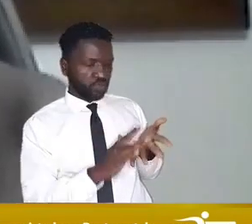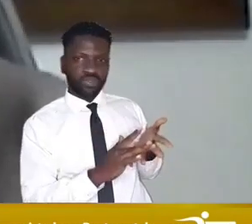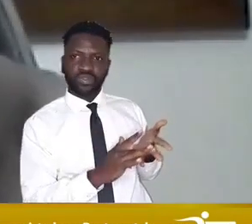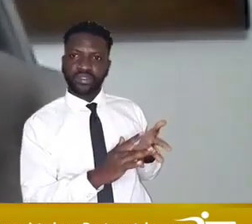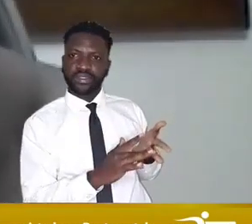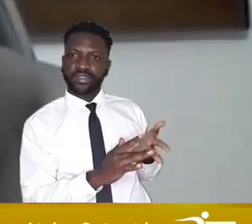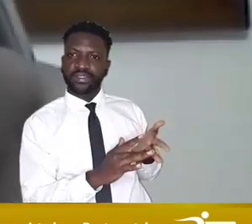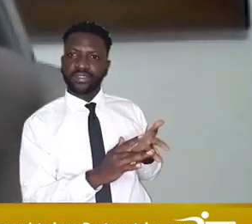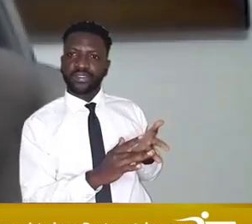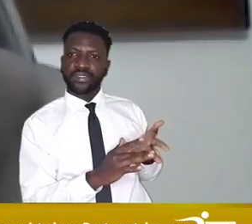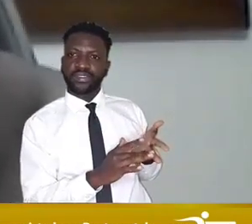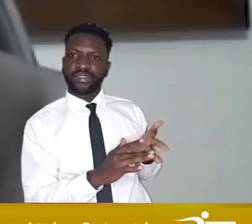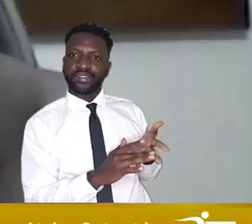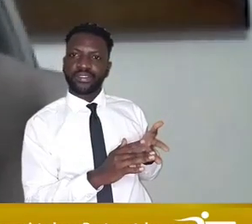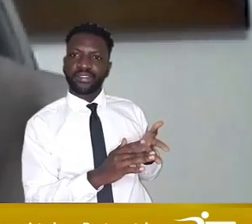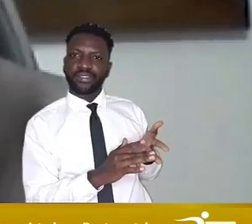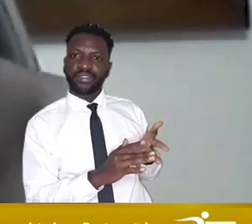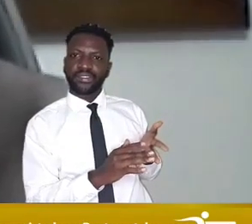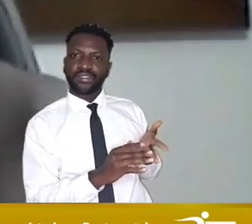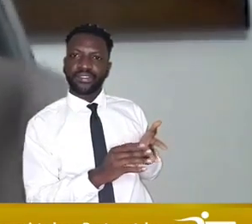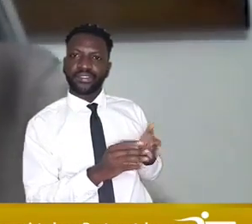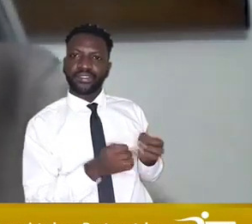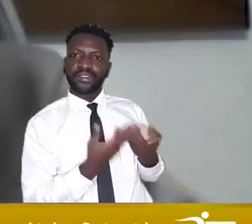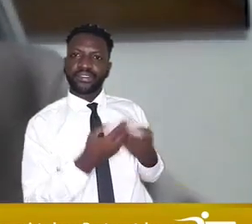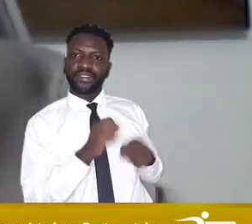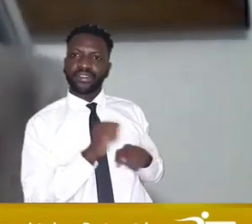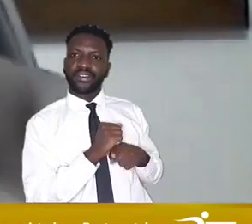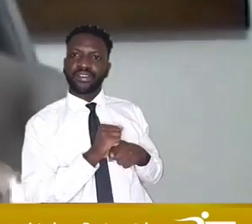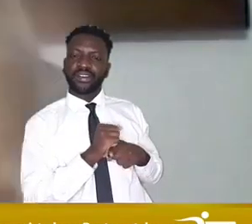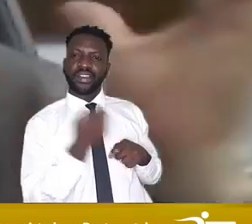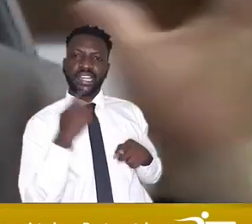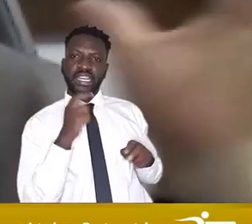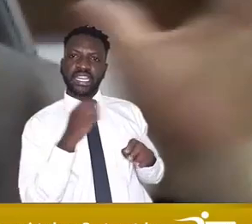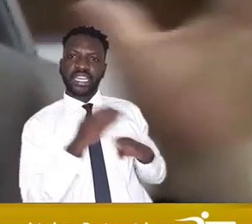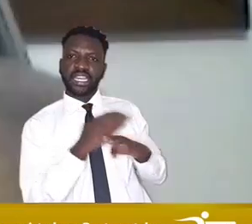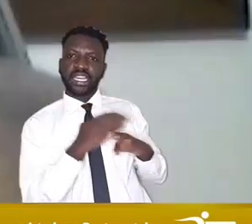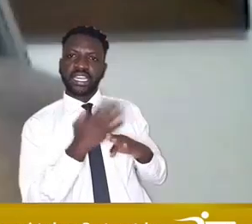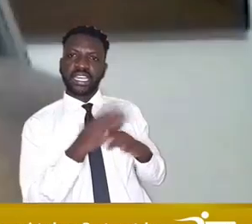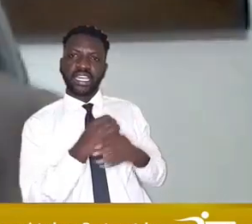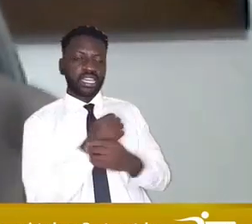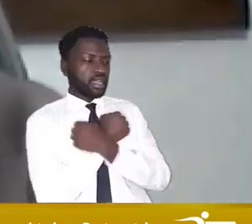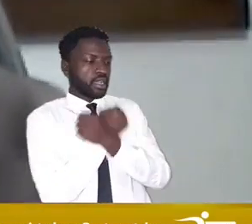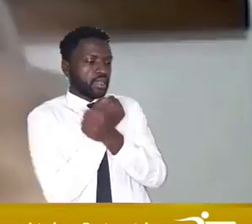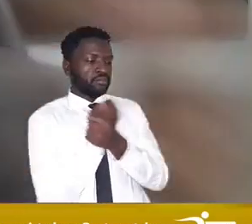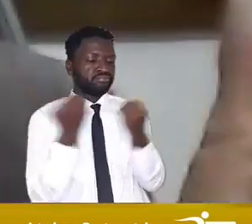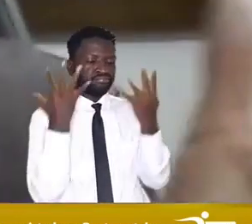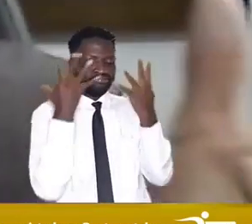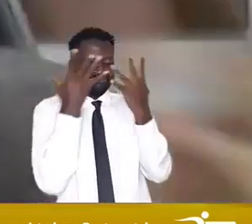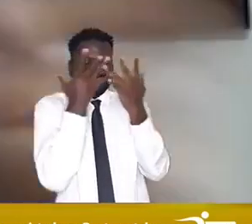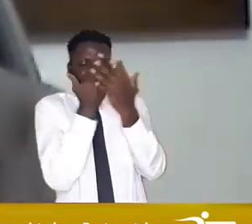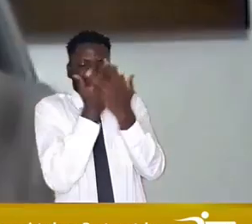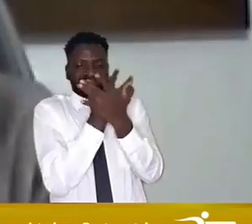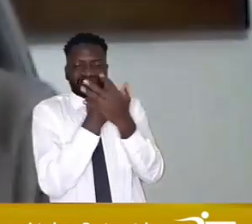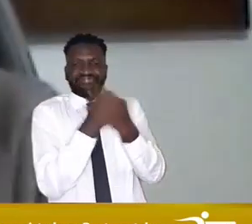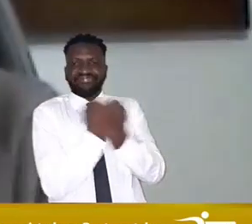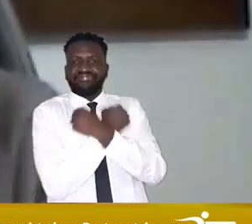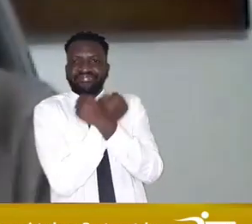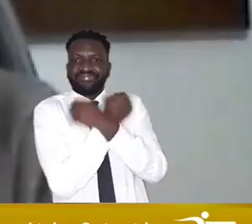Y aquí vienen otros de los problemas que tenemos. Nosotros creemos que amar es una pasión, que amar es un